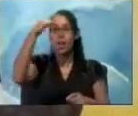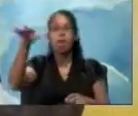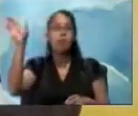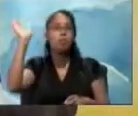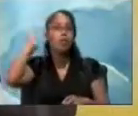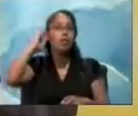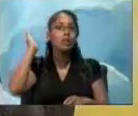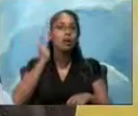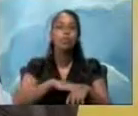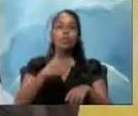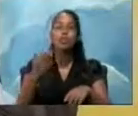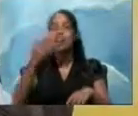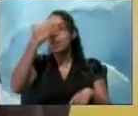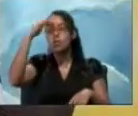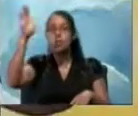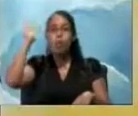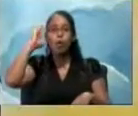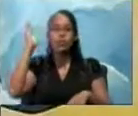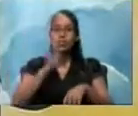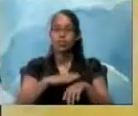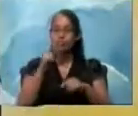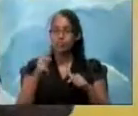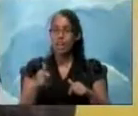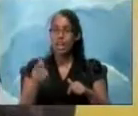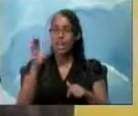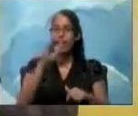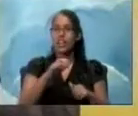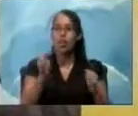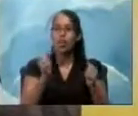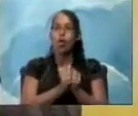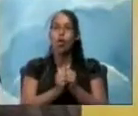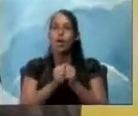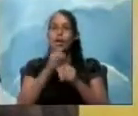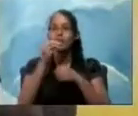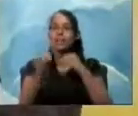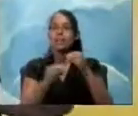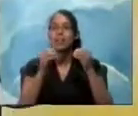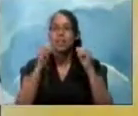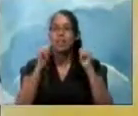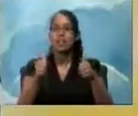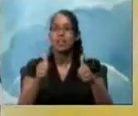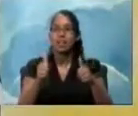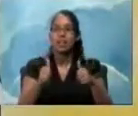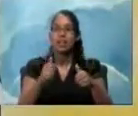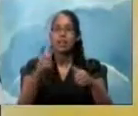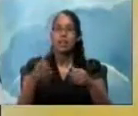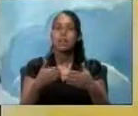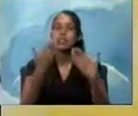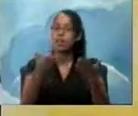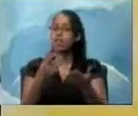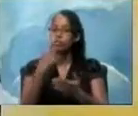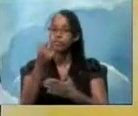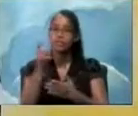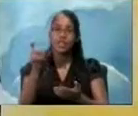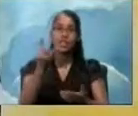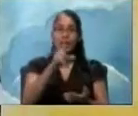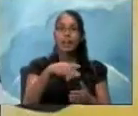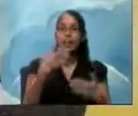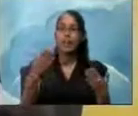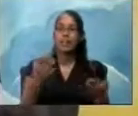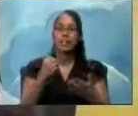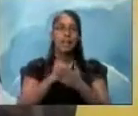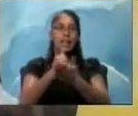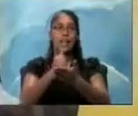¿Por qué hipócrita? Porque ellos están con el que le hace el bien, el que le suple sus necesidades, el que le